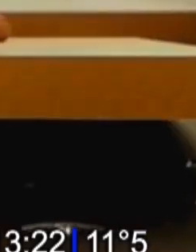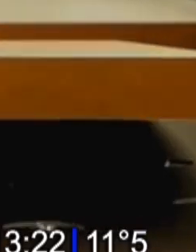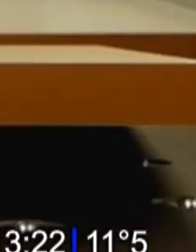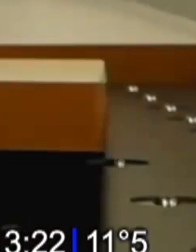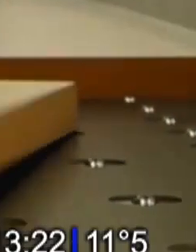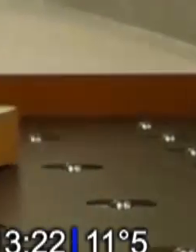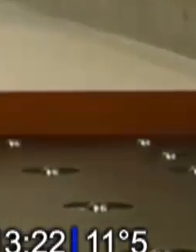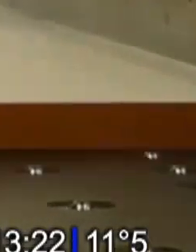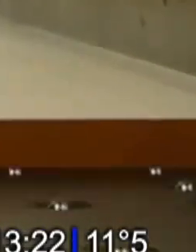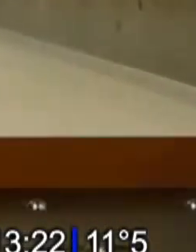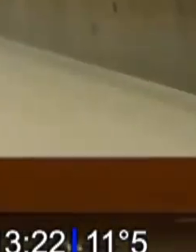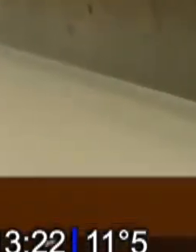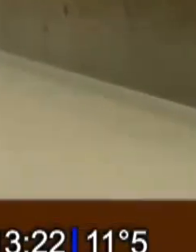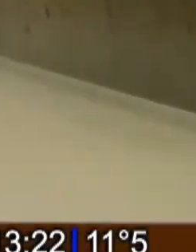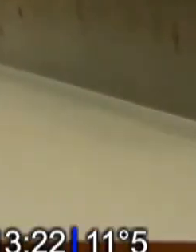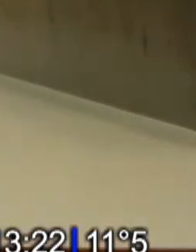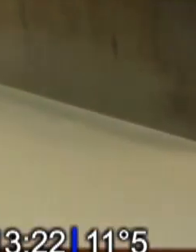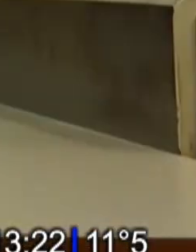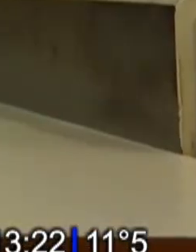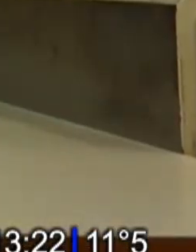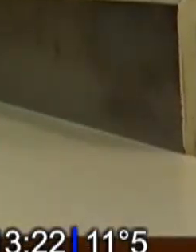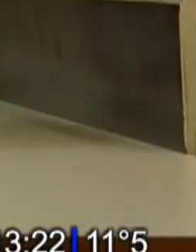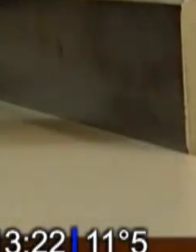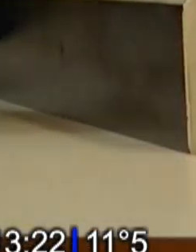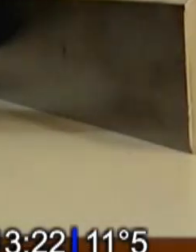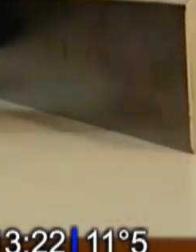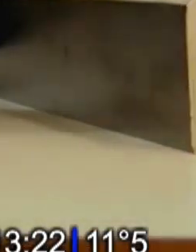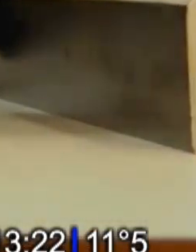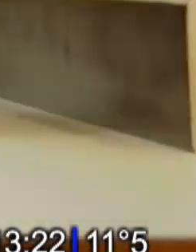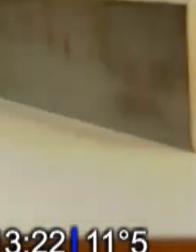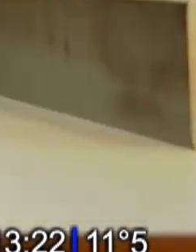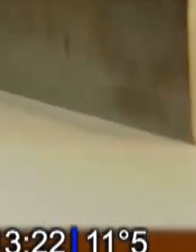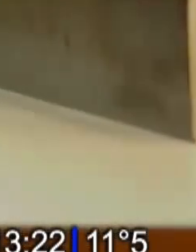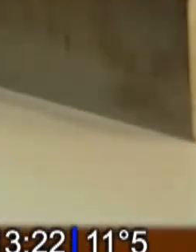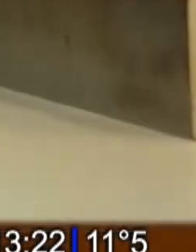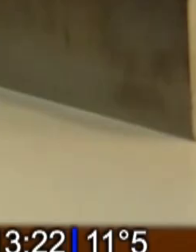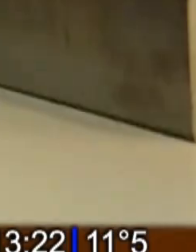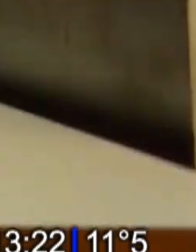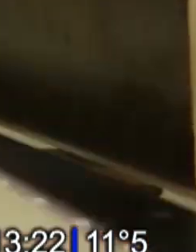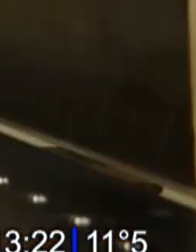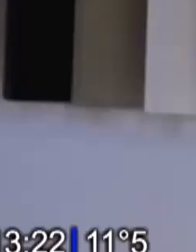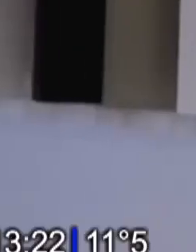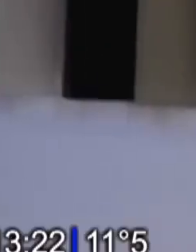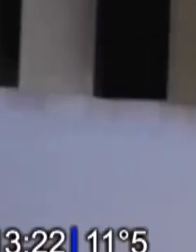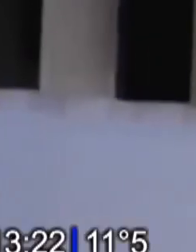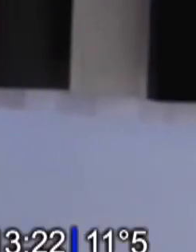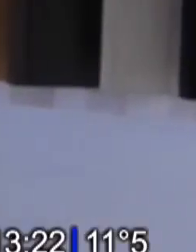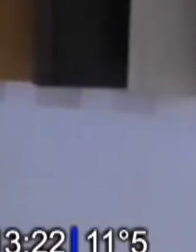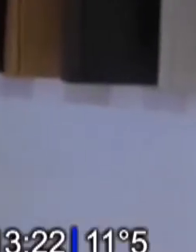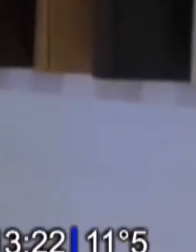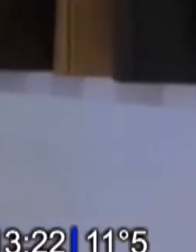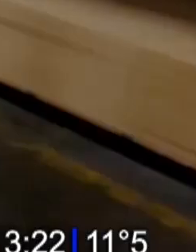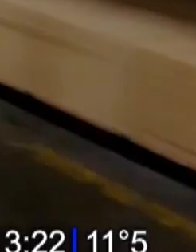con un acabado excepcional y te los entregan etiquetados para facilitar, digamos, la ubicación de las piezas. También